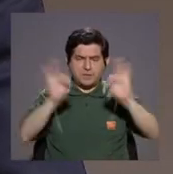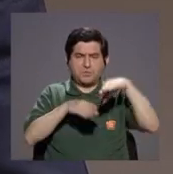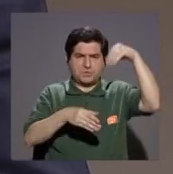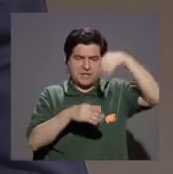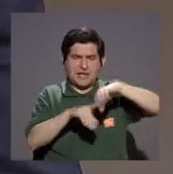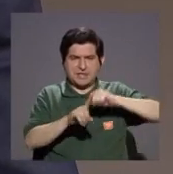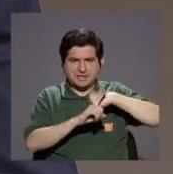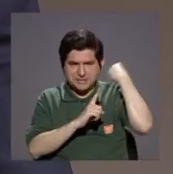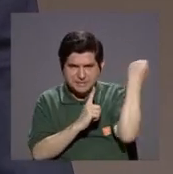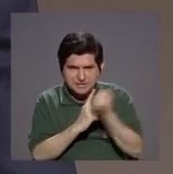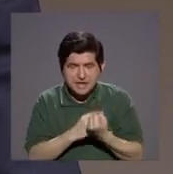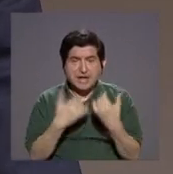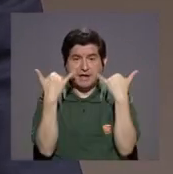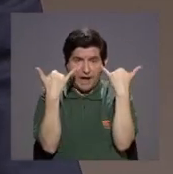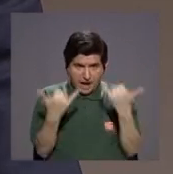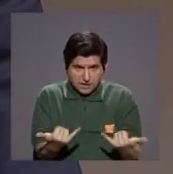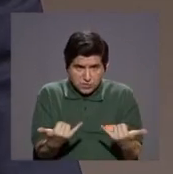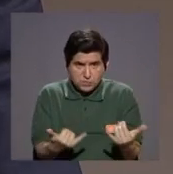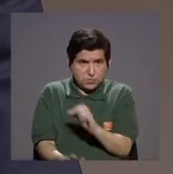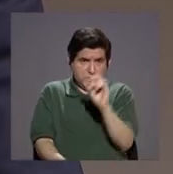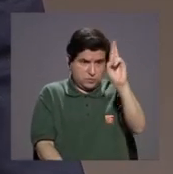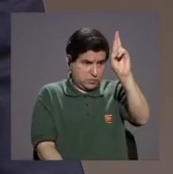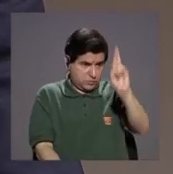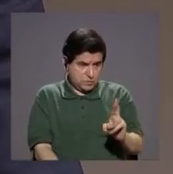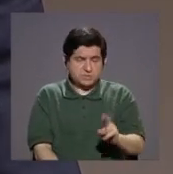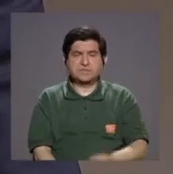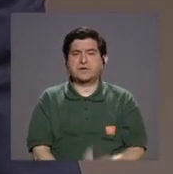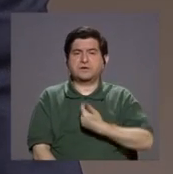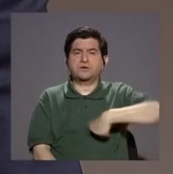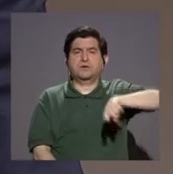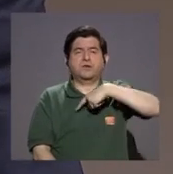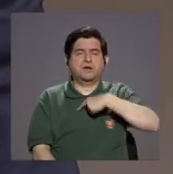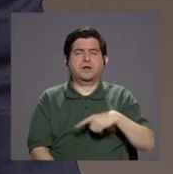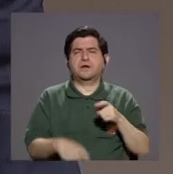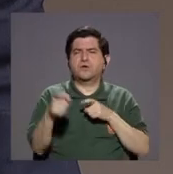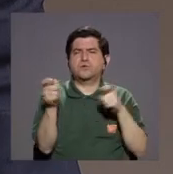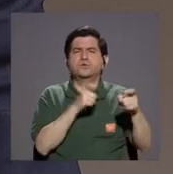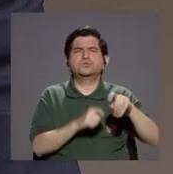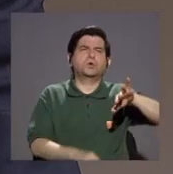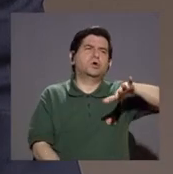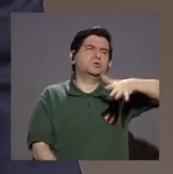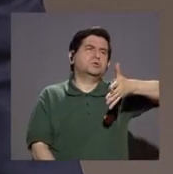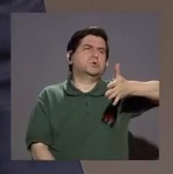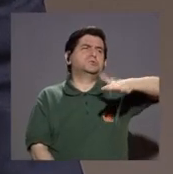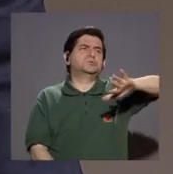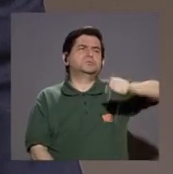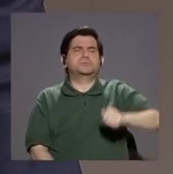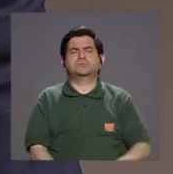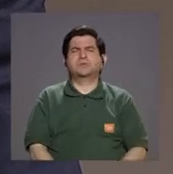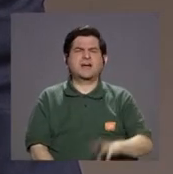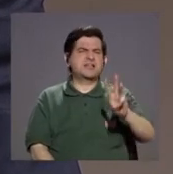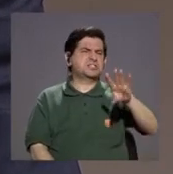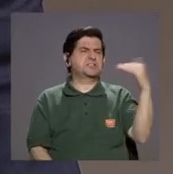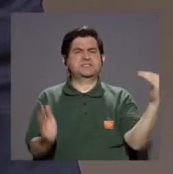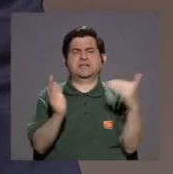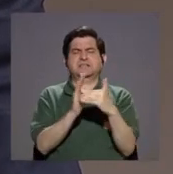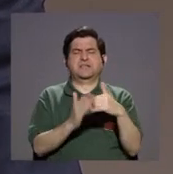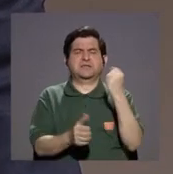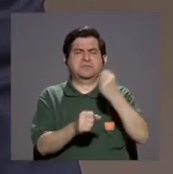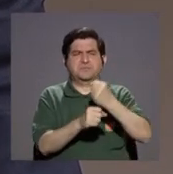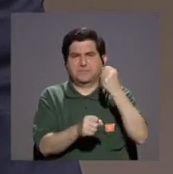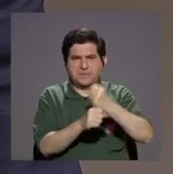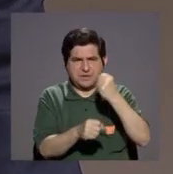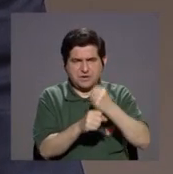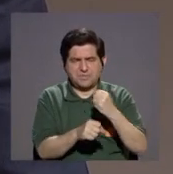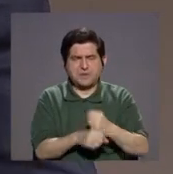sociedad hoy en día en costa rica nosotros manejamos aproximadamente 600 mil operaciones de